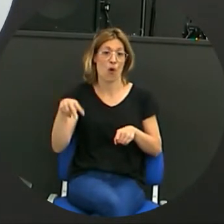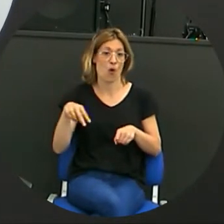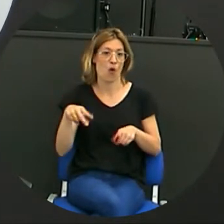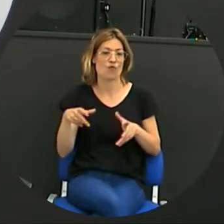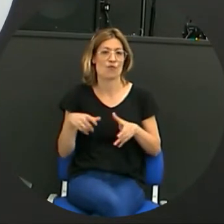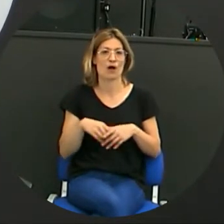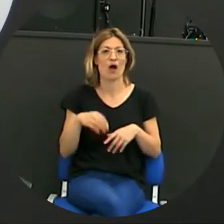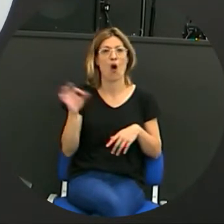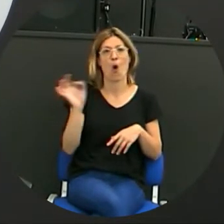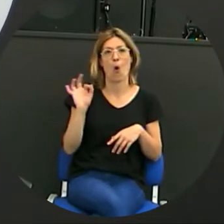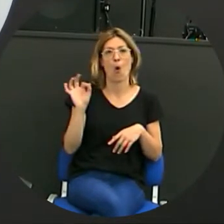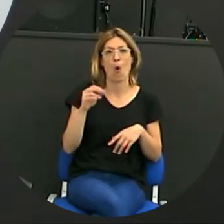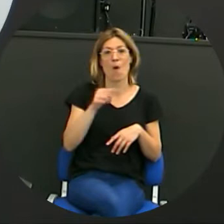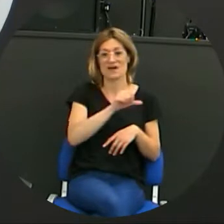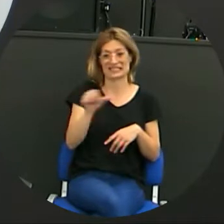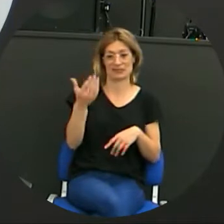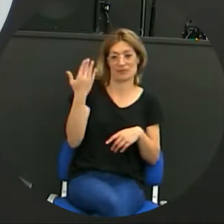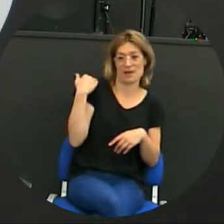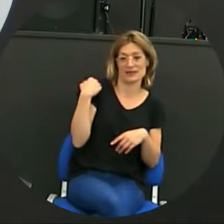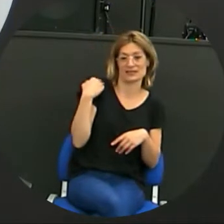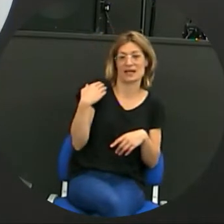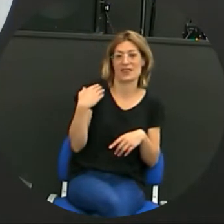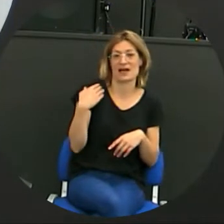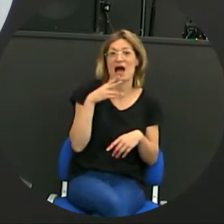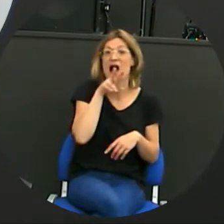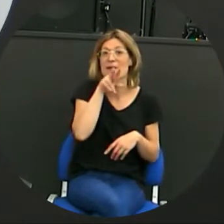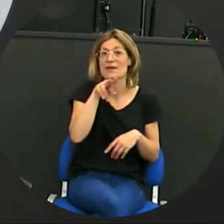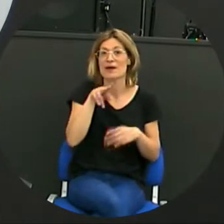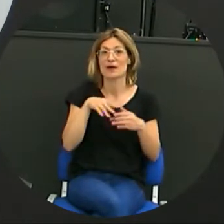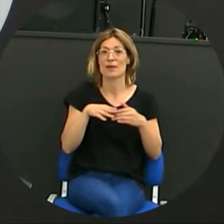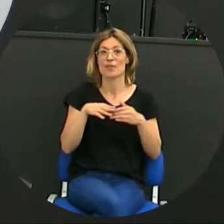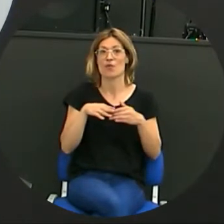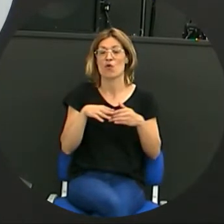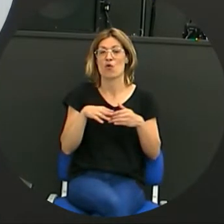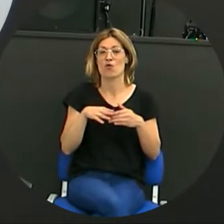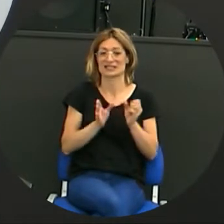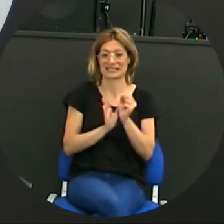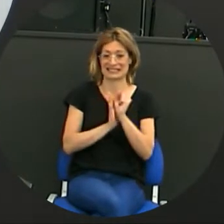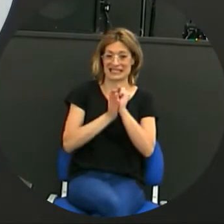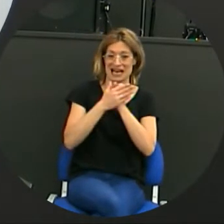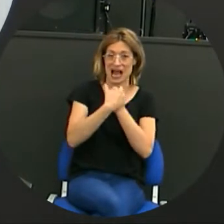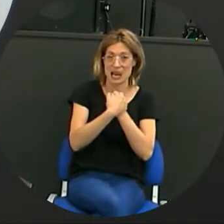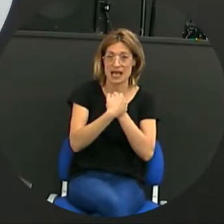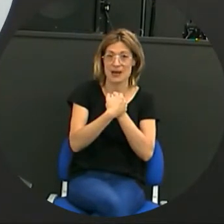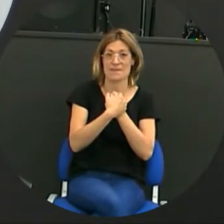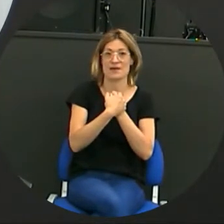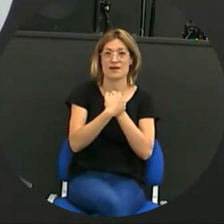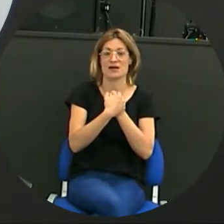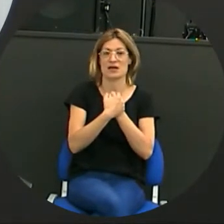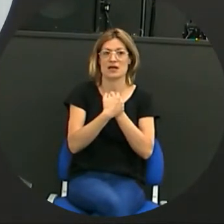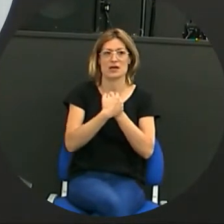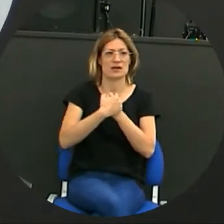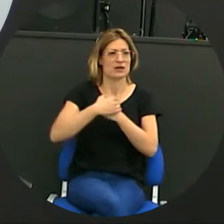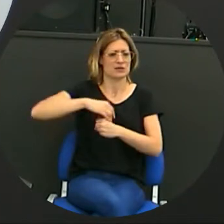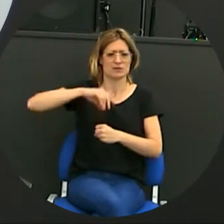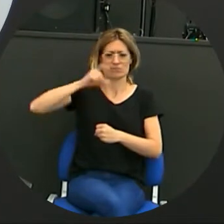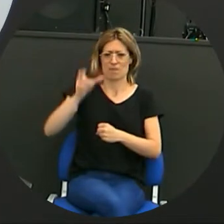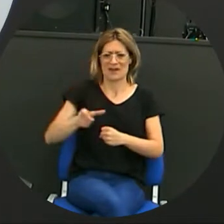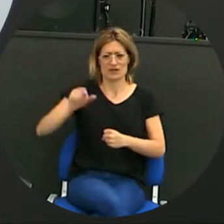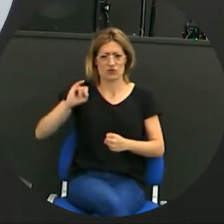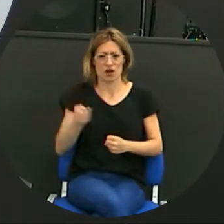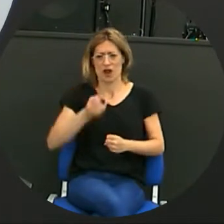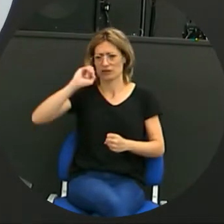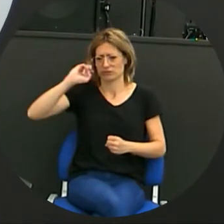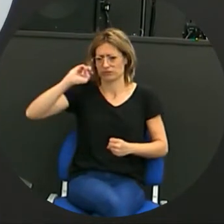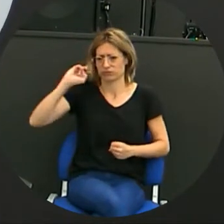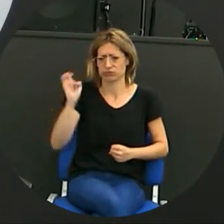de Josué, y la figura de Rahab, la prostituta. Todos son discípulos, personajes que fueron alcanzados